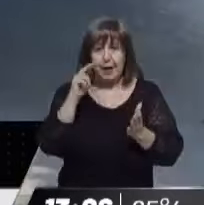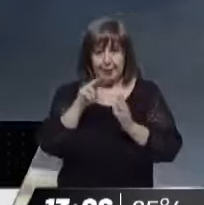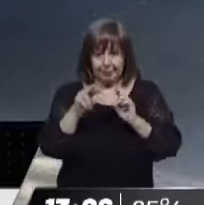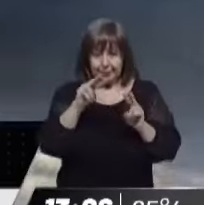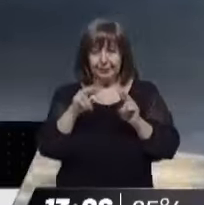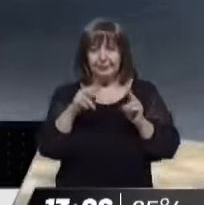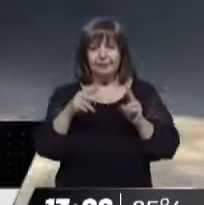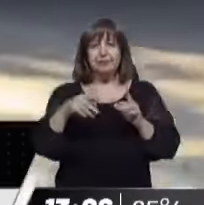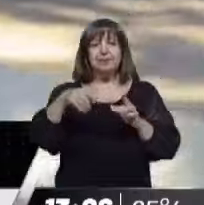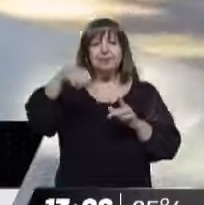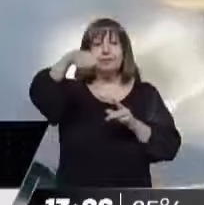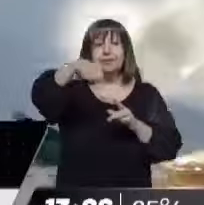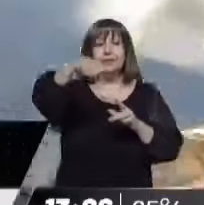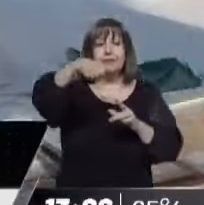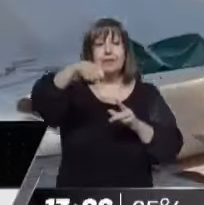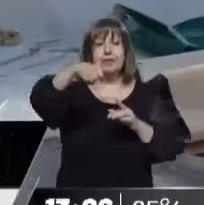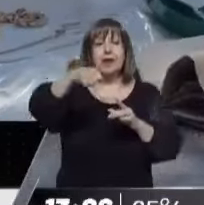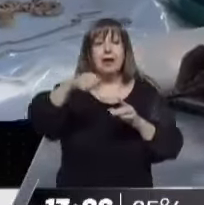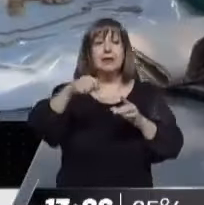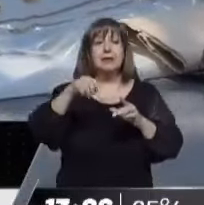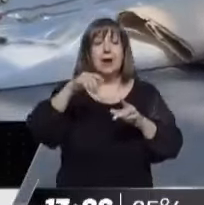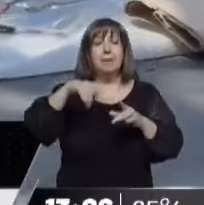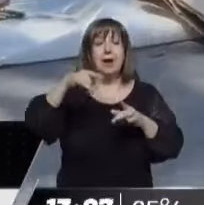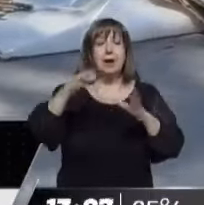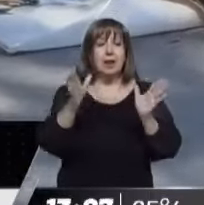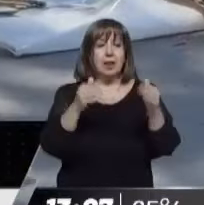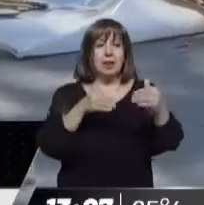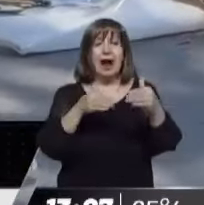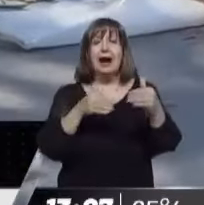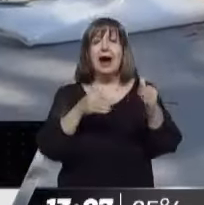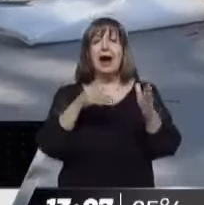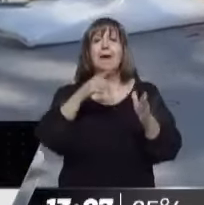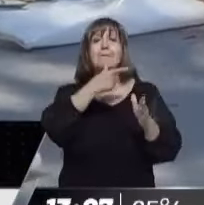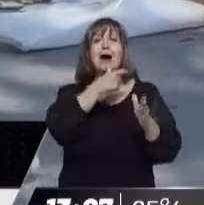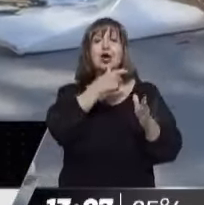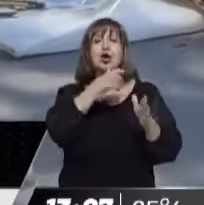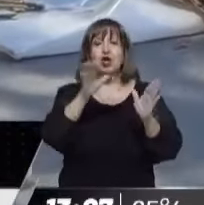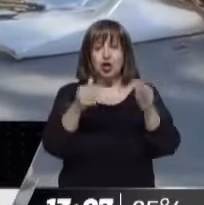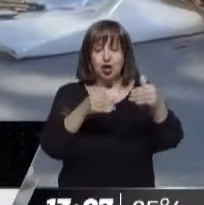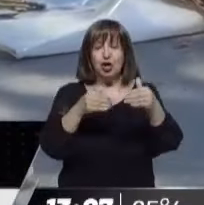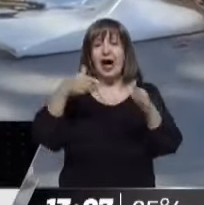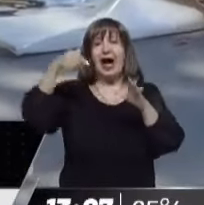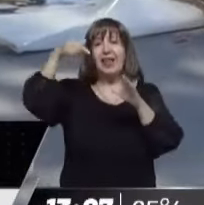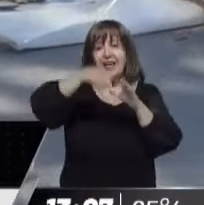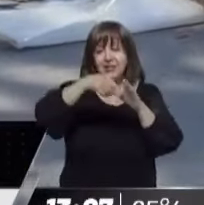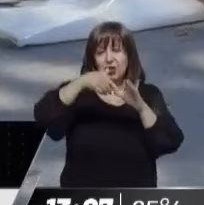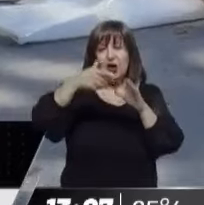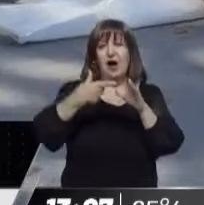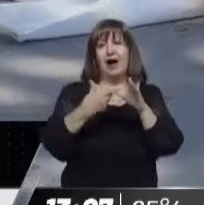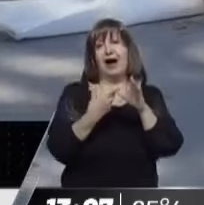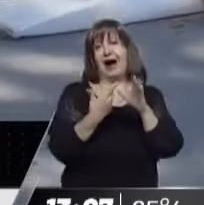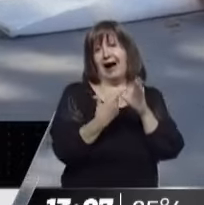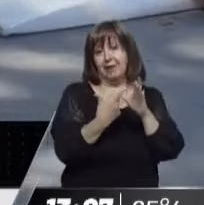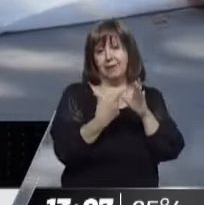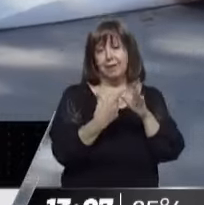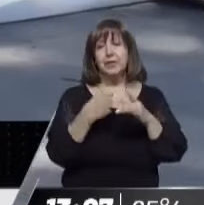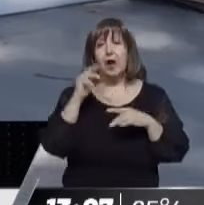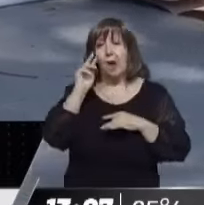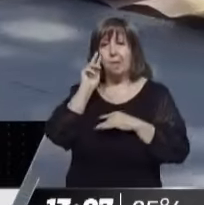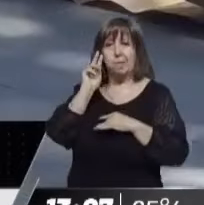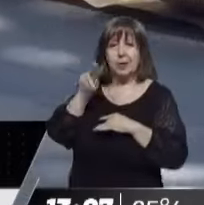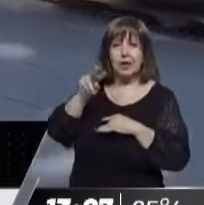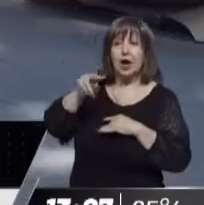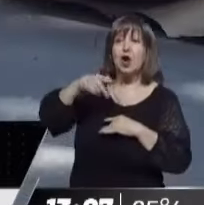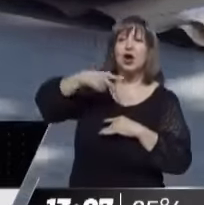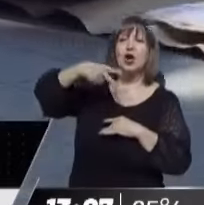armas también están en esos estuches marrones, se están llevando cada una de las armas que encontraron. Ahí están las joyas en el suelo también. Esto